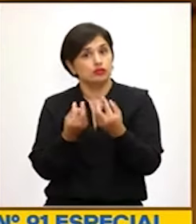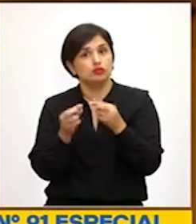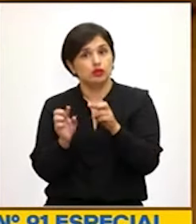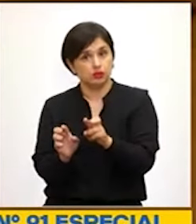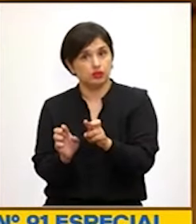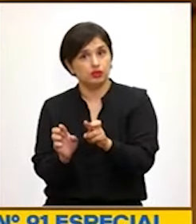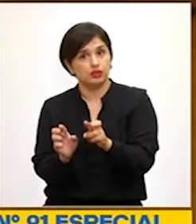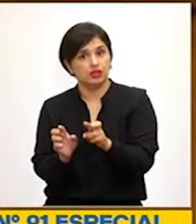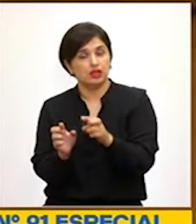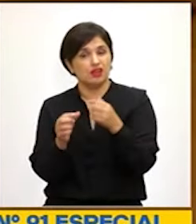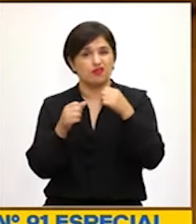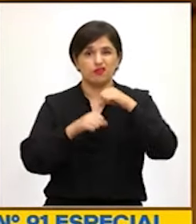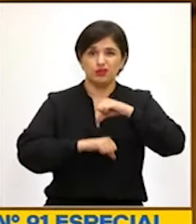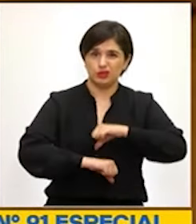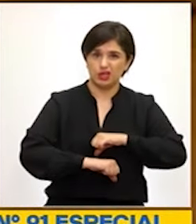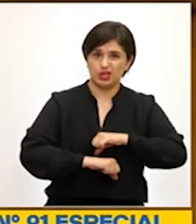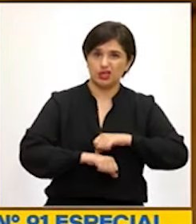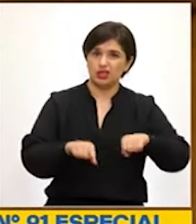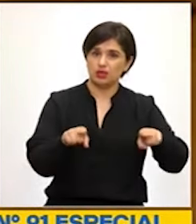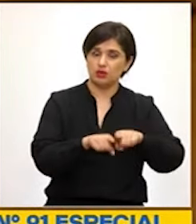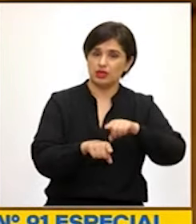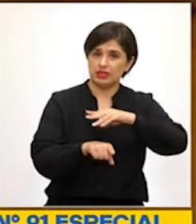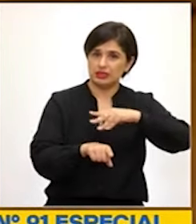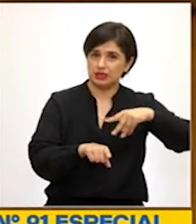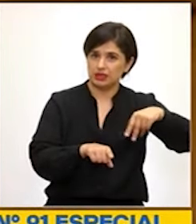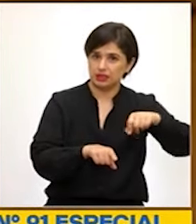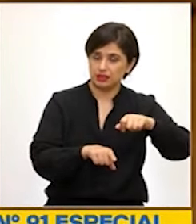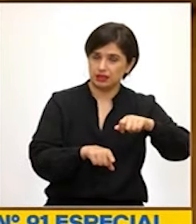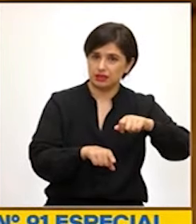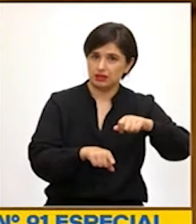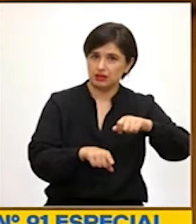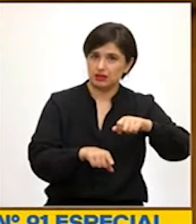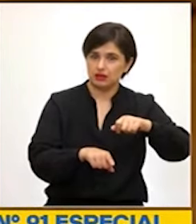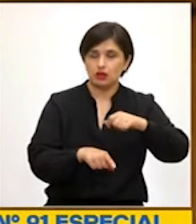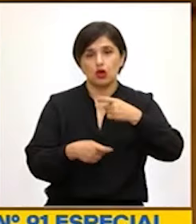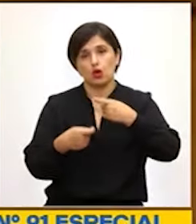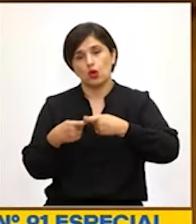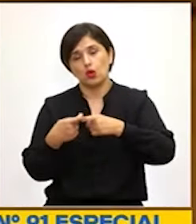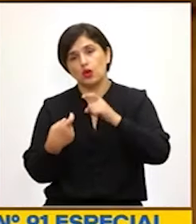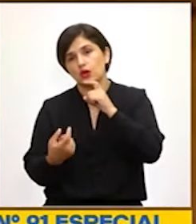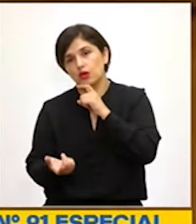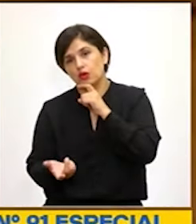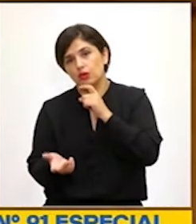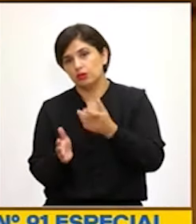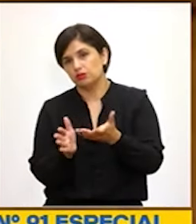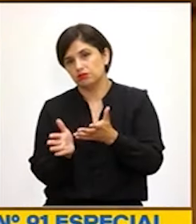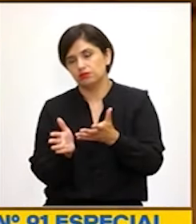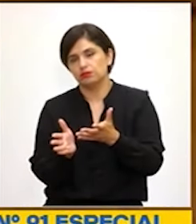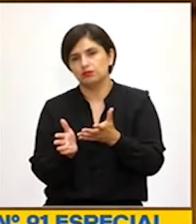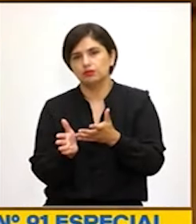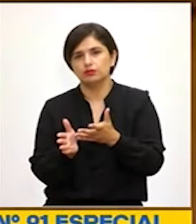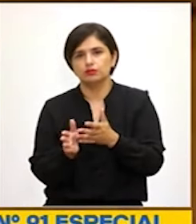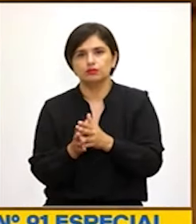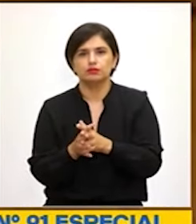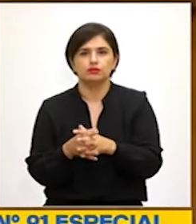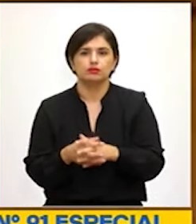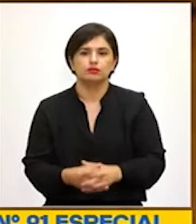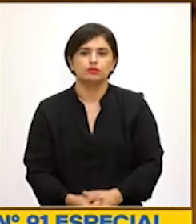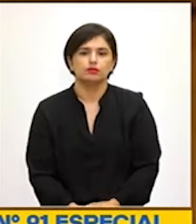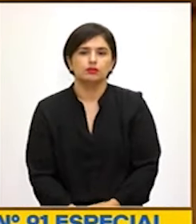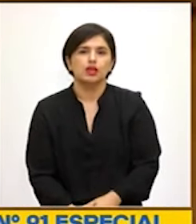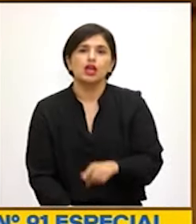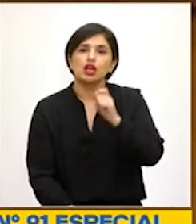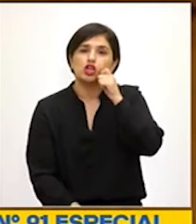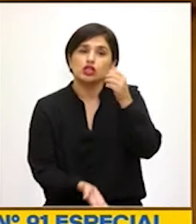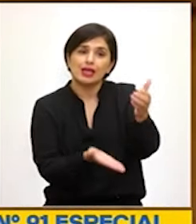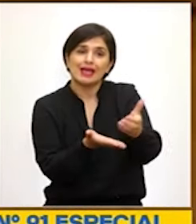frustrada como no fue con el caso del Salitre como no fue medianamente el cobre que sigue siendo un factor relevante en lo que significan los ingresos